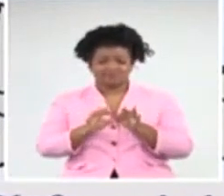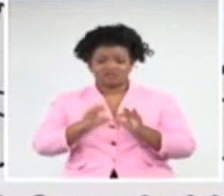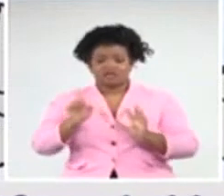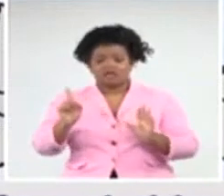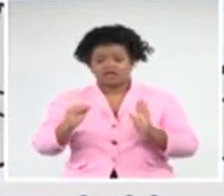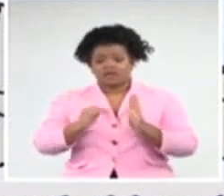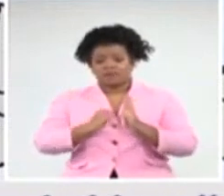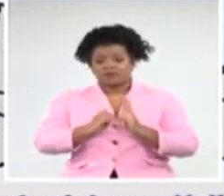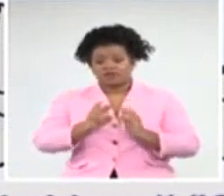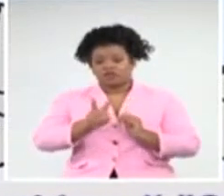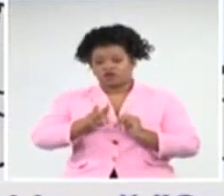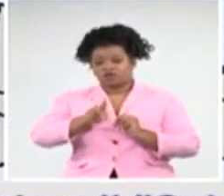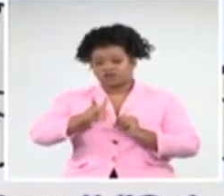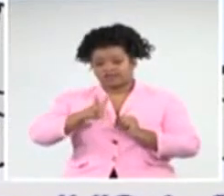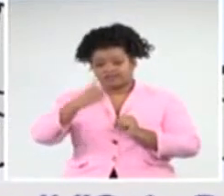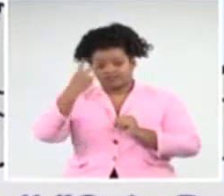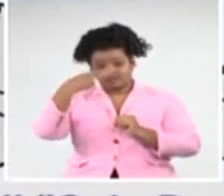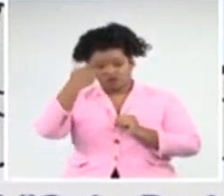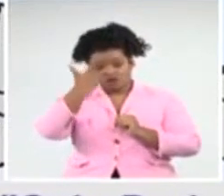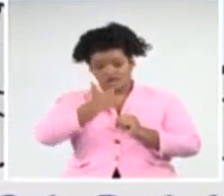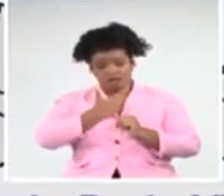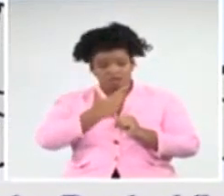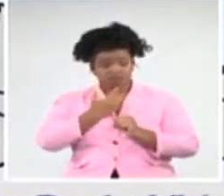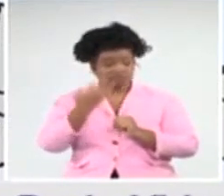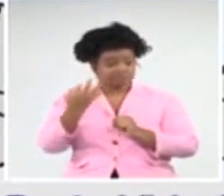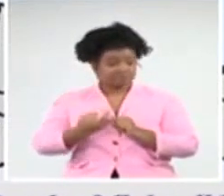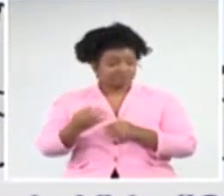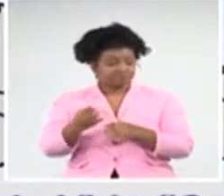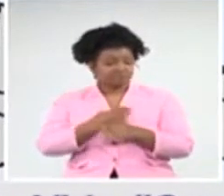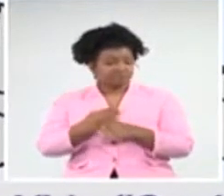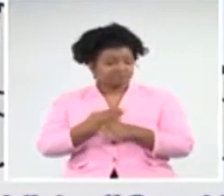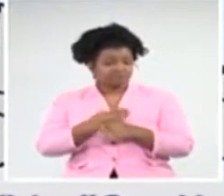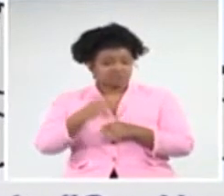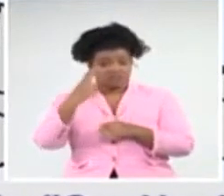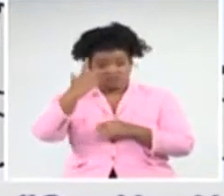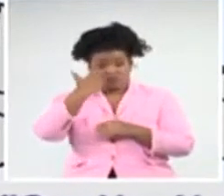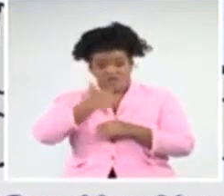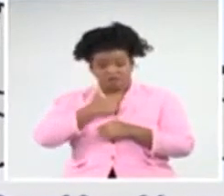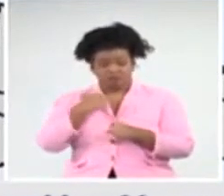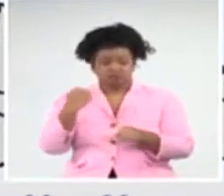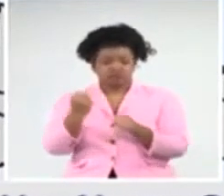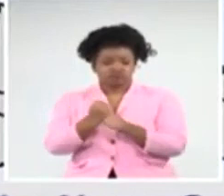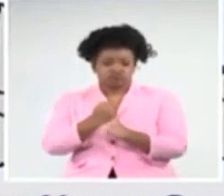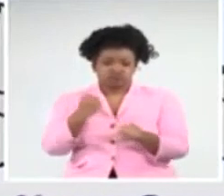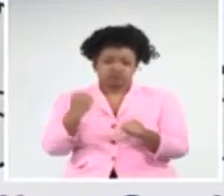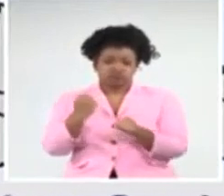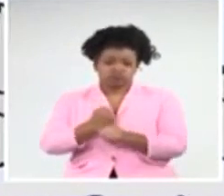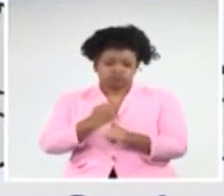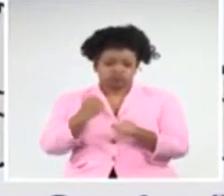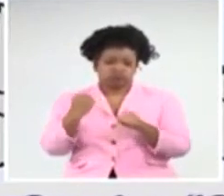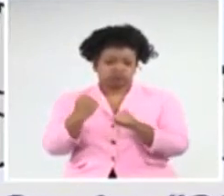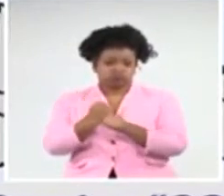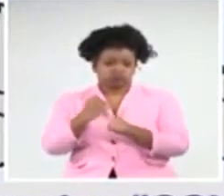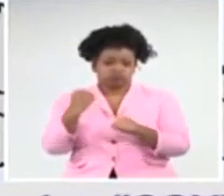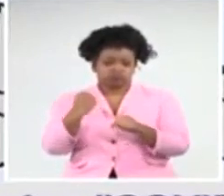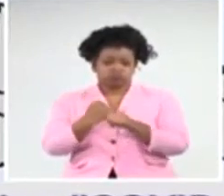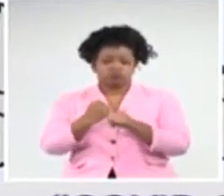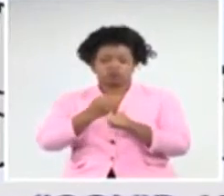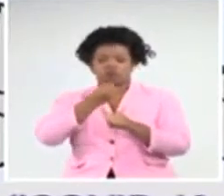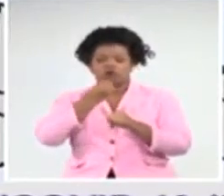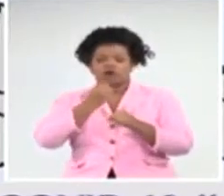1.213 casos en Ciego de Ávila pone de manifiesto el trabajo que se viene realizando ahí para poder